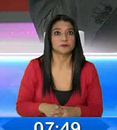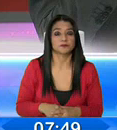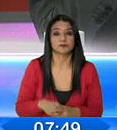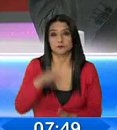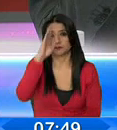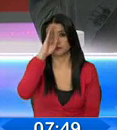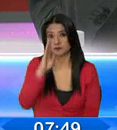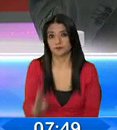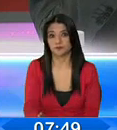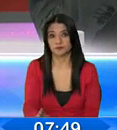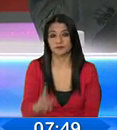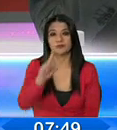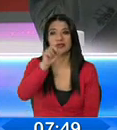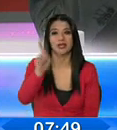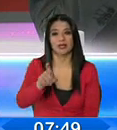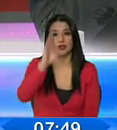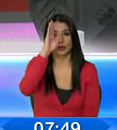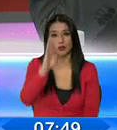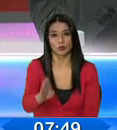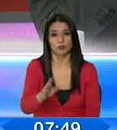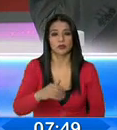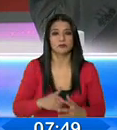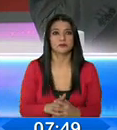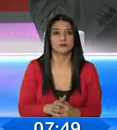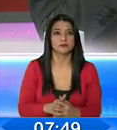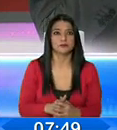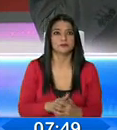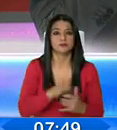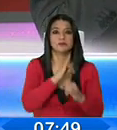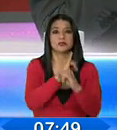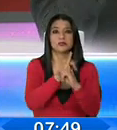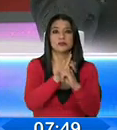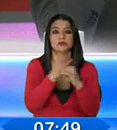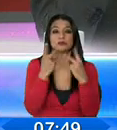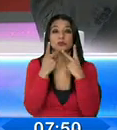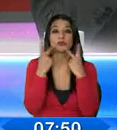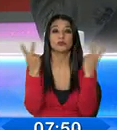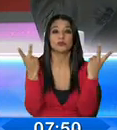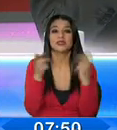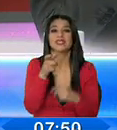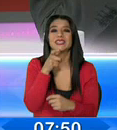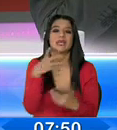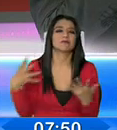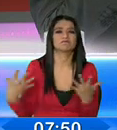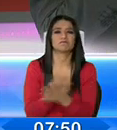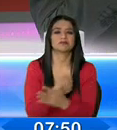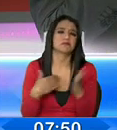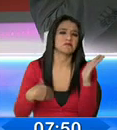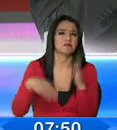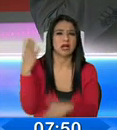una pregunta. ¿Cuál es la entidad pública donde se han llevado más la plata? ¿Ah, sí?